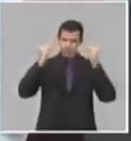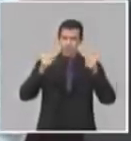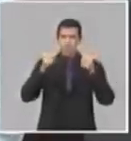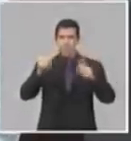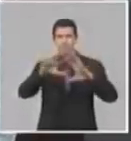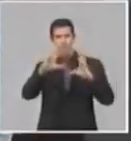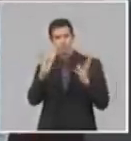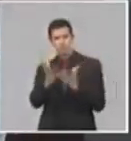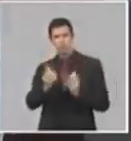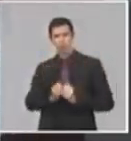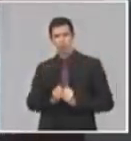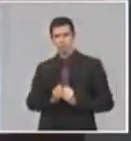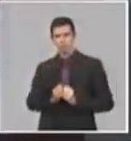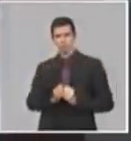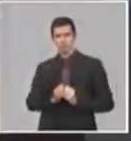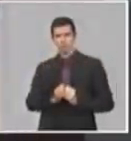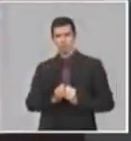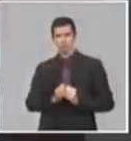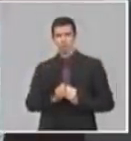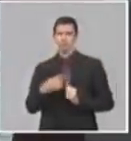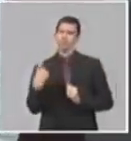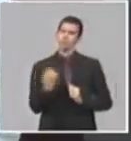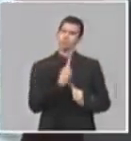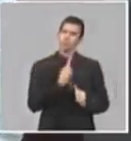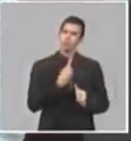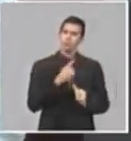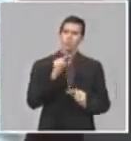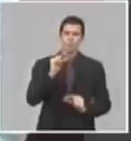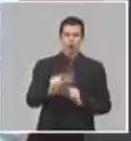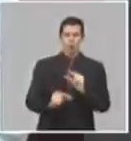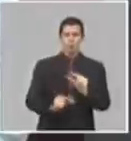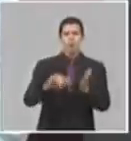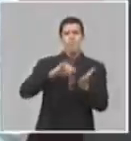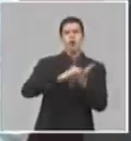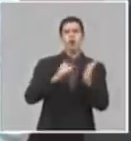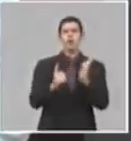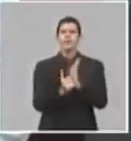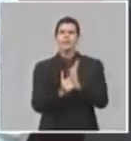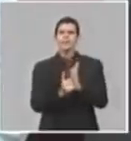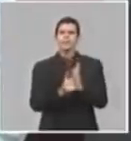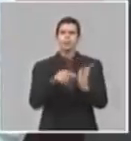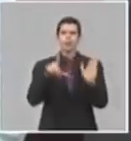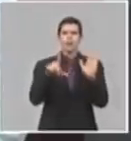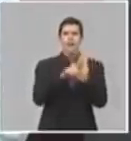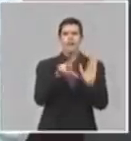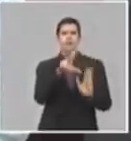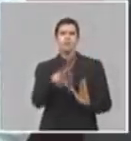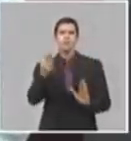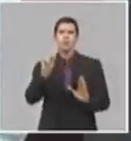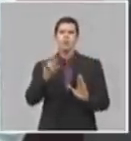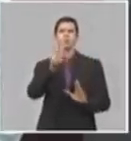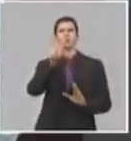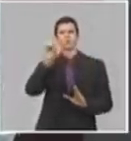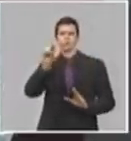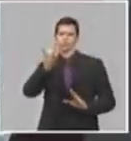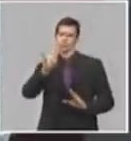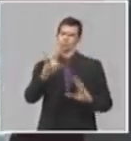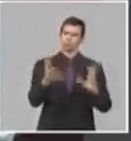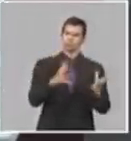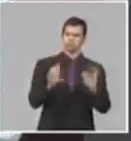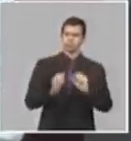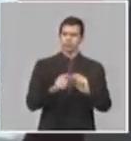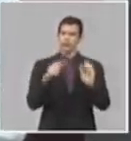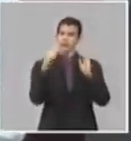la aplicación de 209 lineamientos. En todas hay oportunidades y riesgos que debemos